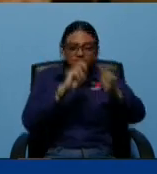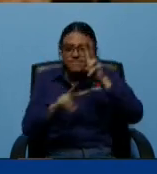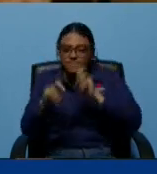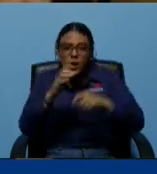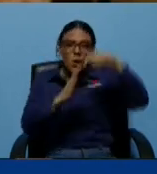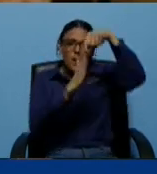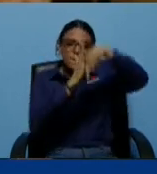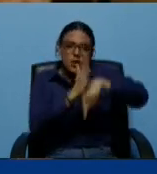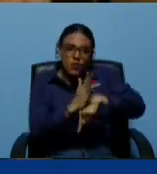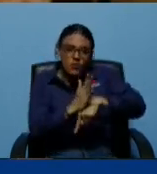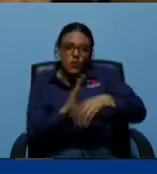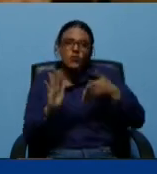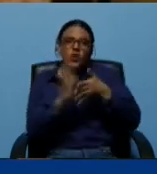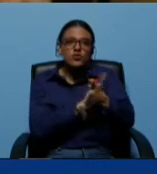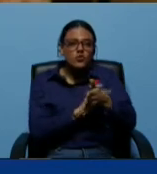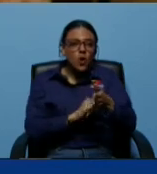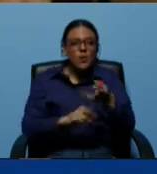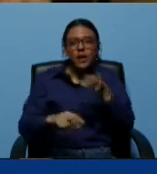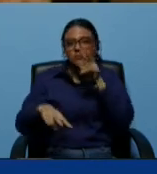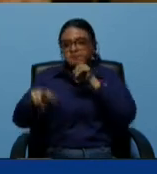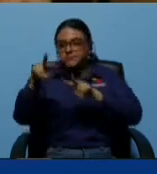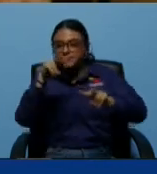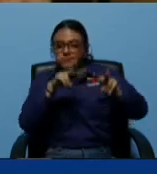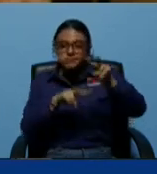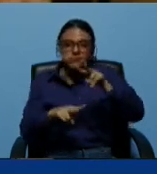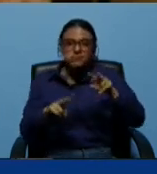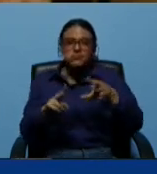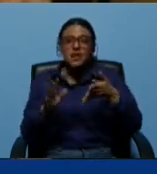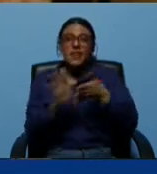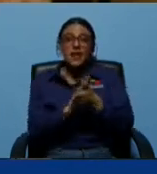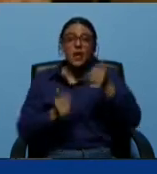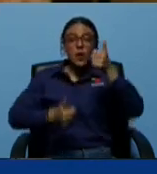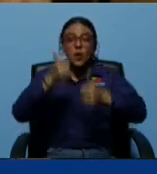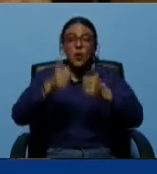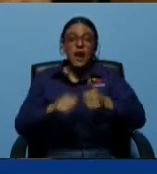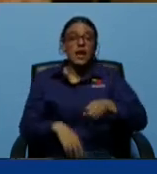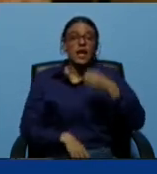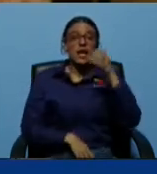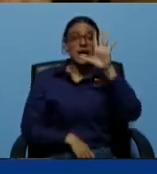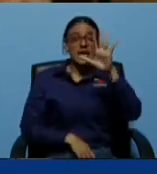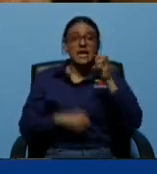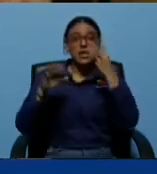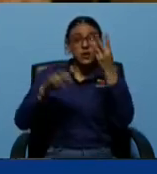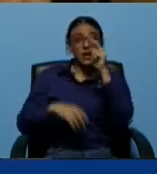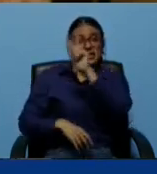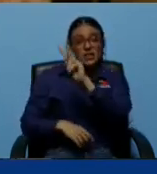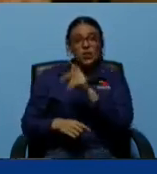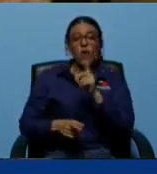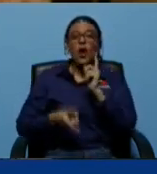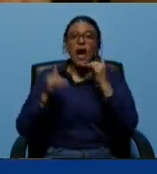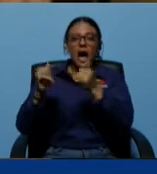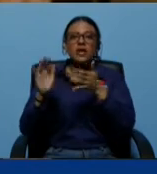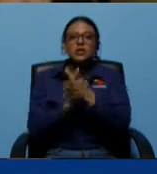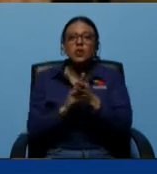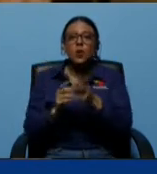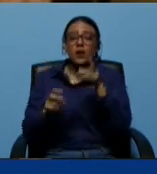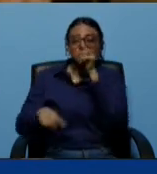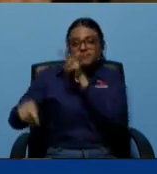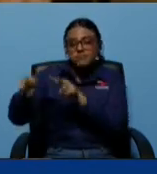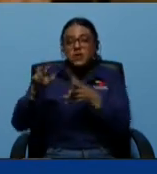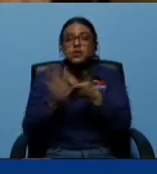y diligencias de investigación, de las cuales 532 son experticias